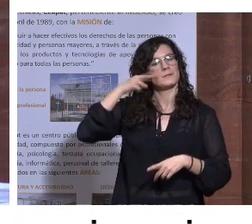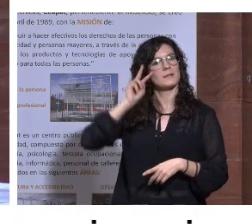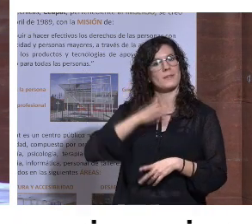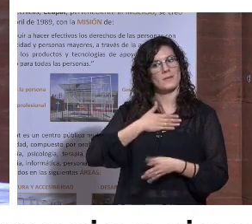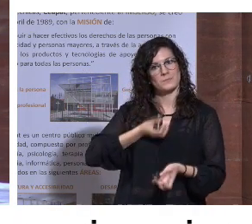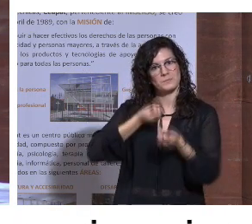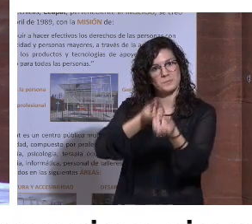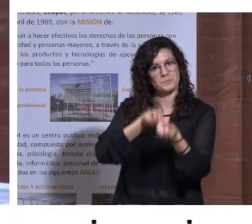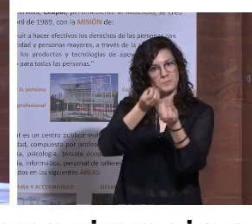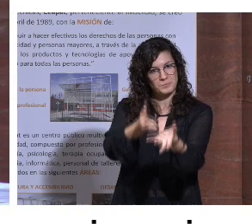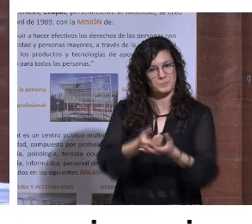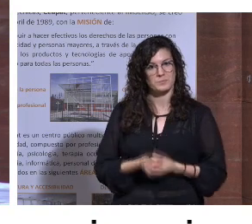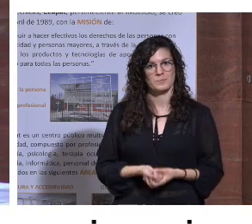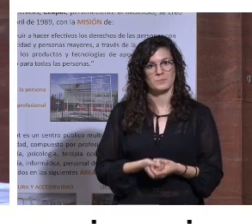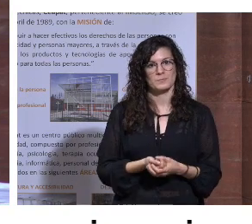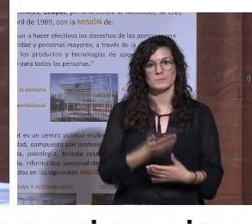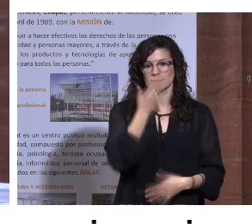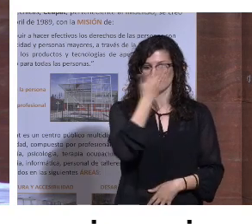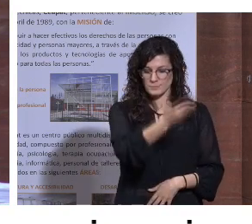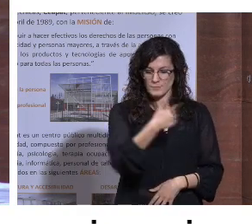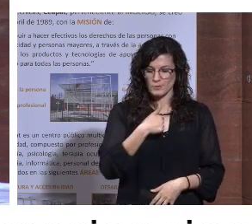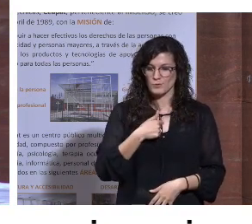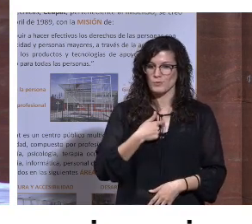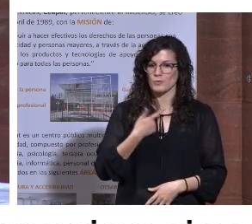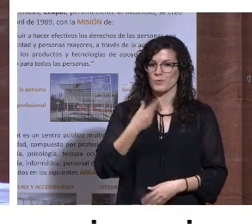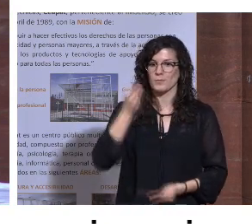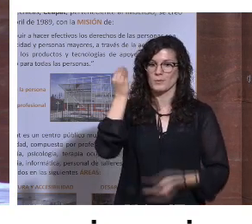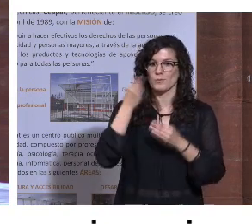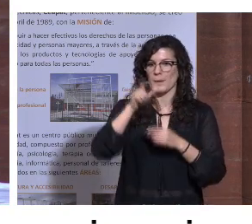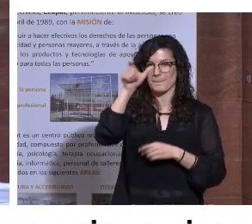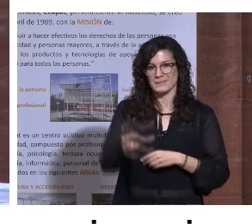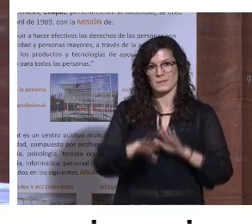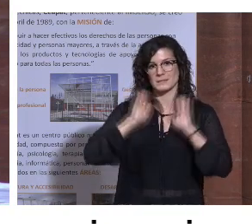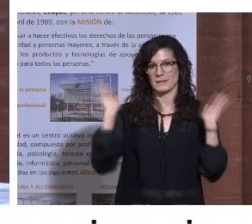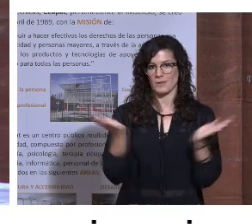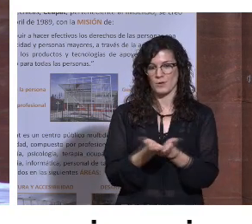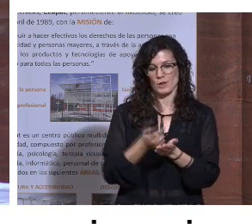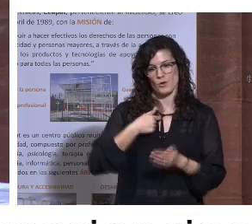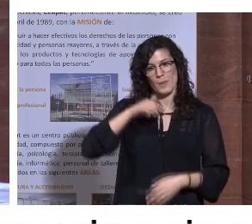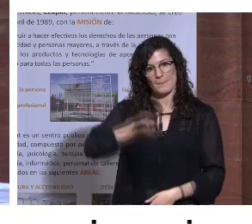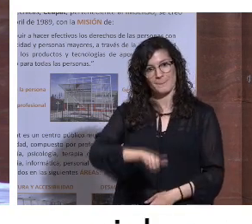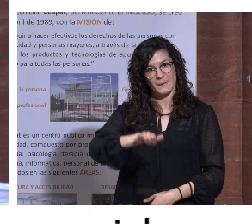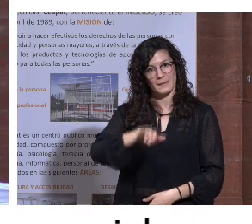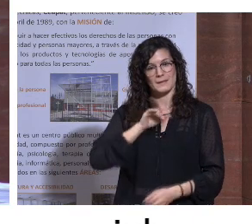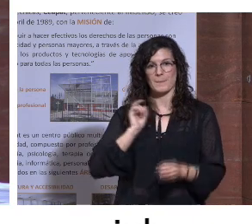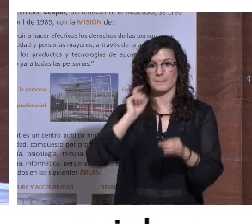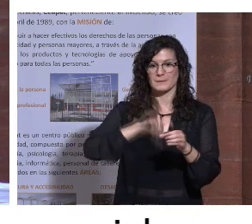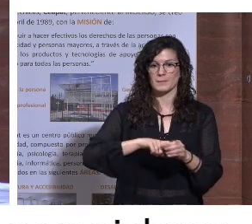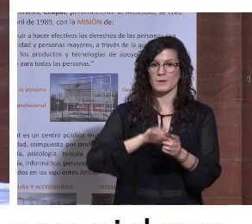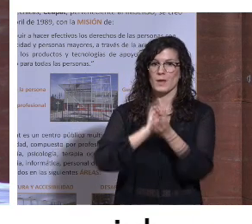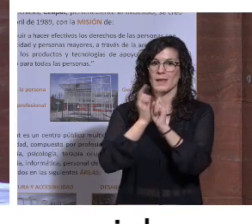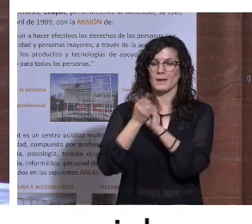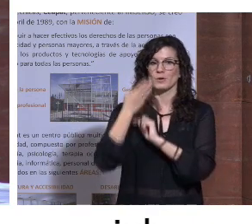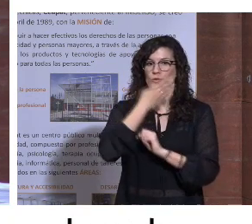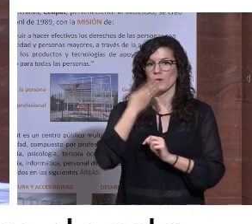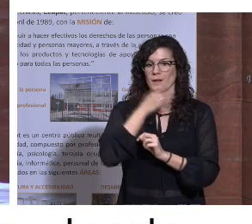ustedes. La verdad es que me considero una persona muy internacional y desde pequeña, cuando participé en intercambios escolares,